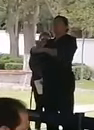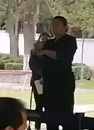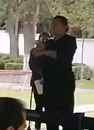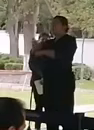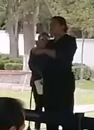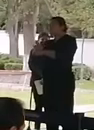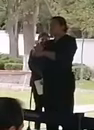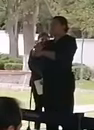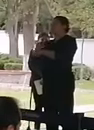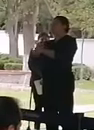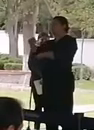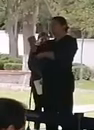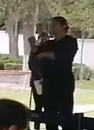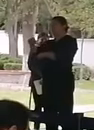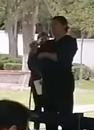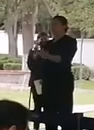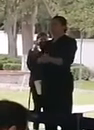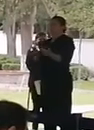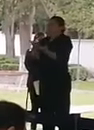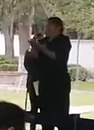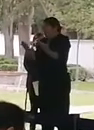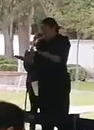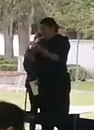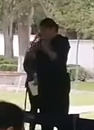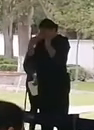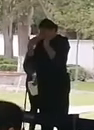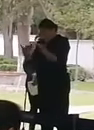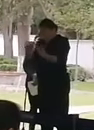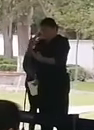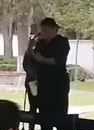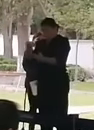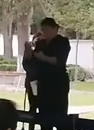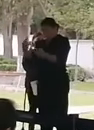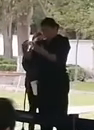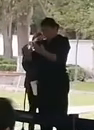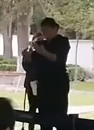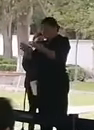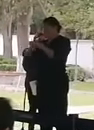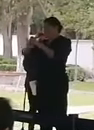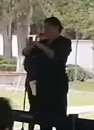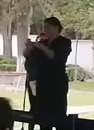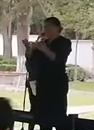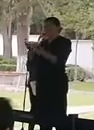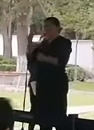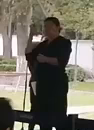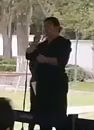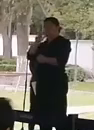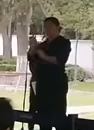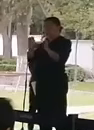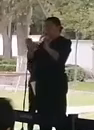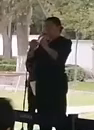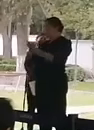El Salvador. Pues ahora lo que estamos viendo es este flujo de migración que nunca se había visto en la